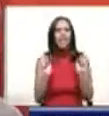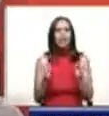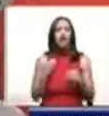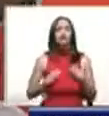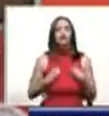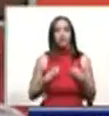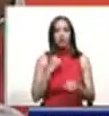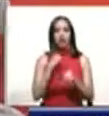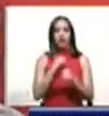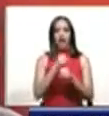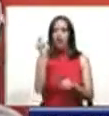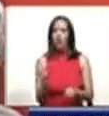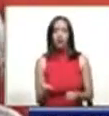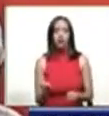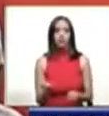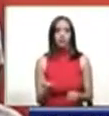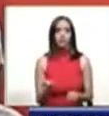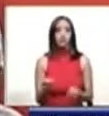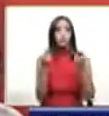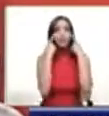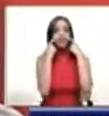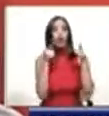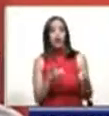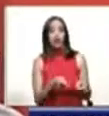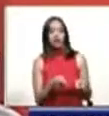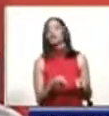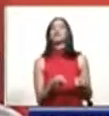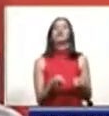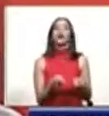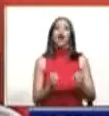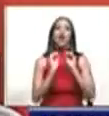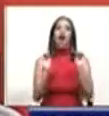y se le echan en cara, pendiente con eso.